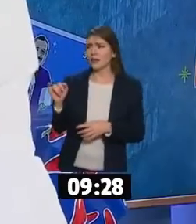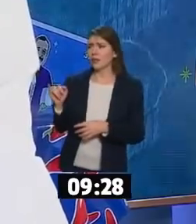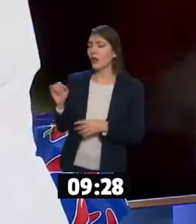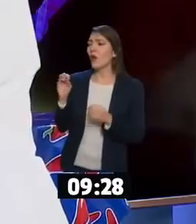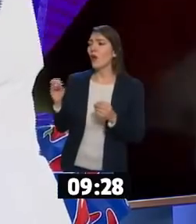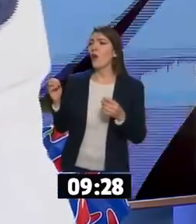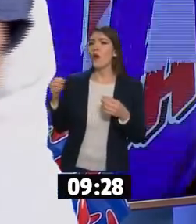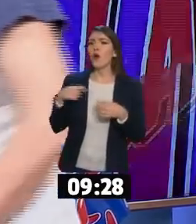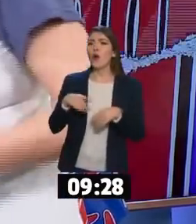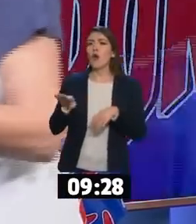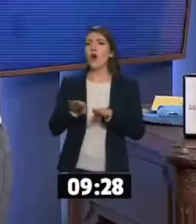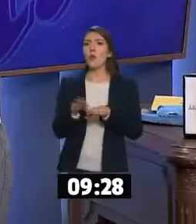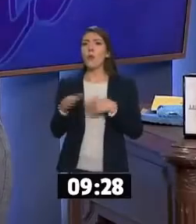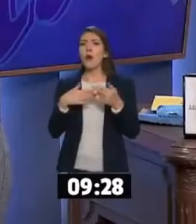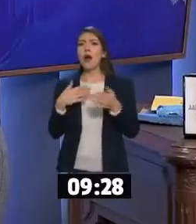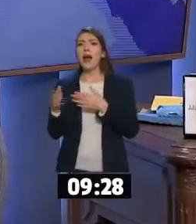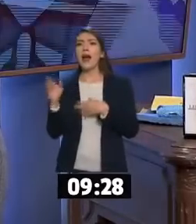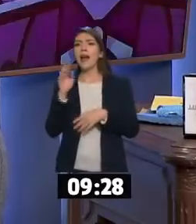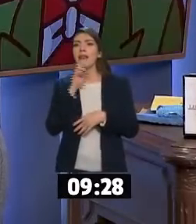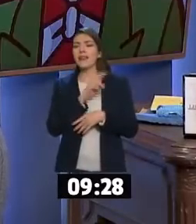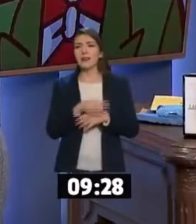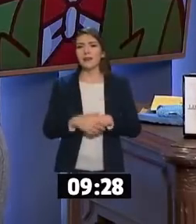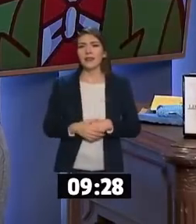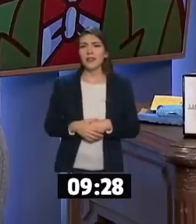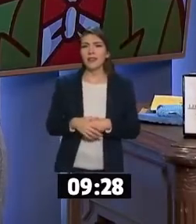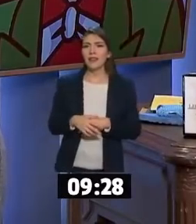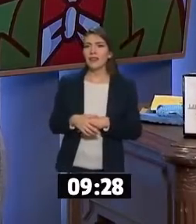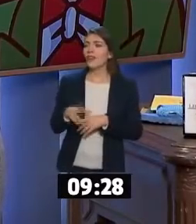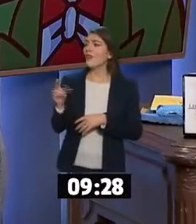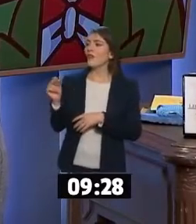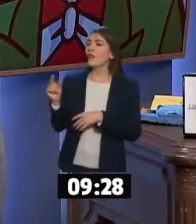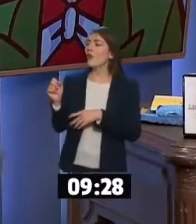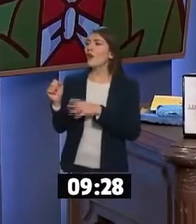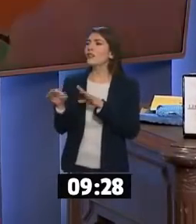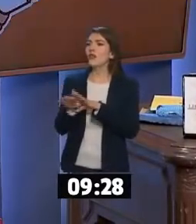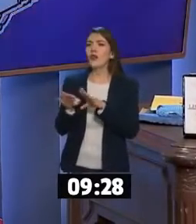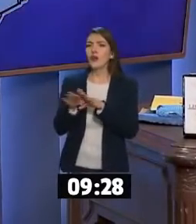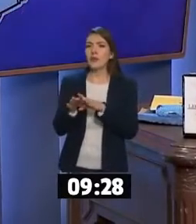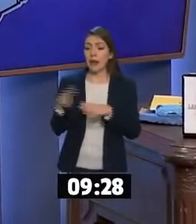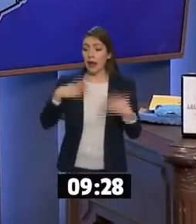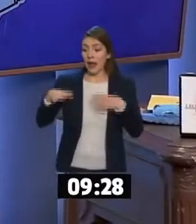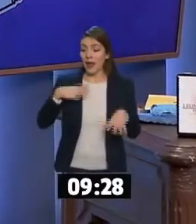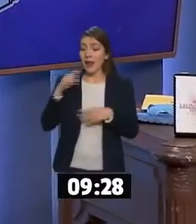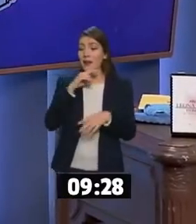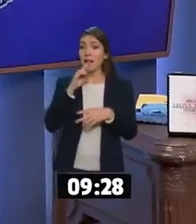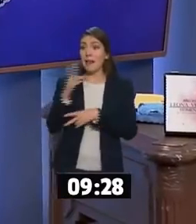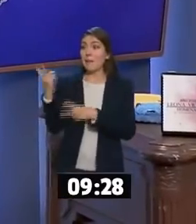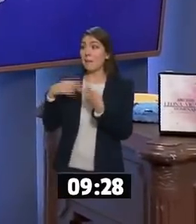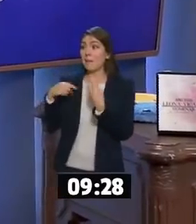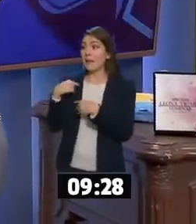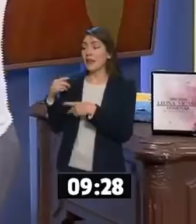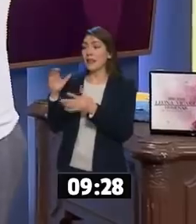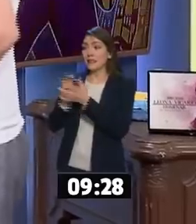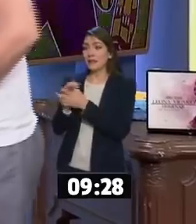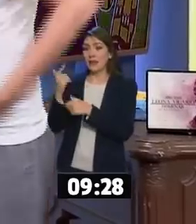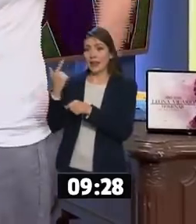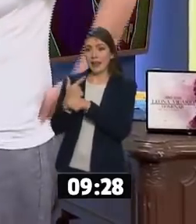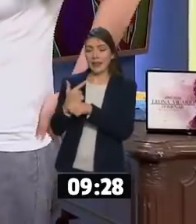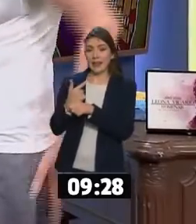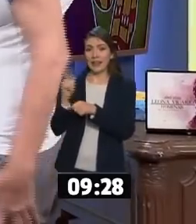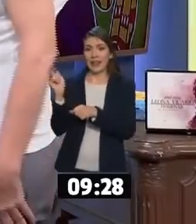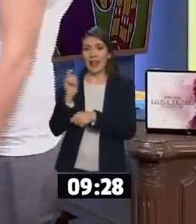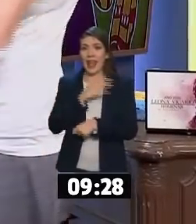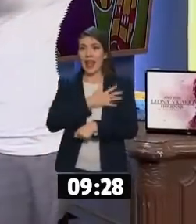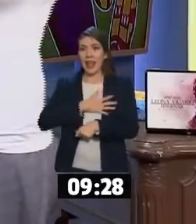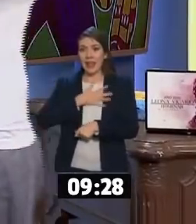ahí viene mi marido y súbete y no. Ah, ya sabía yo que Vístete, iba a ¿no? salir con semejante Y babosada. si sale uno como Superman, señora. Sí, con los calzones encima